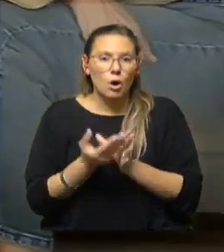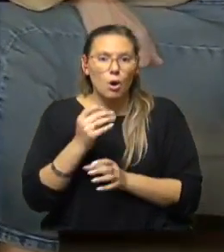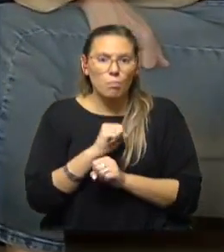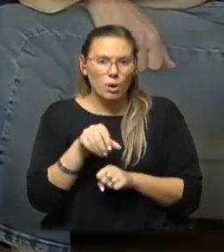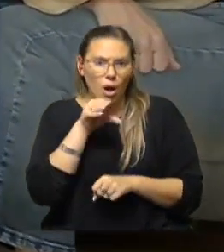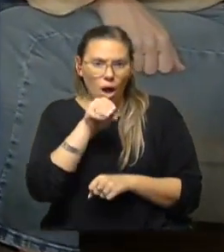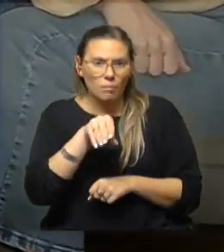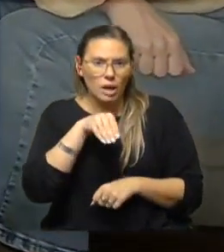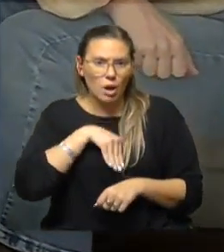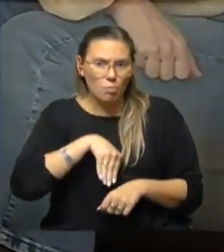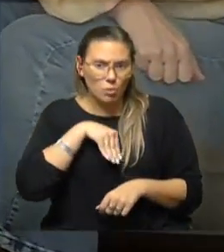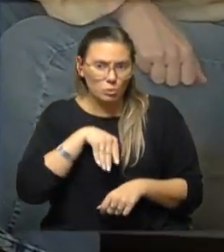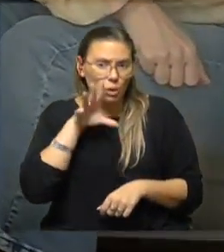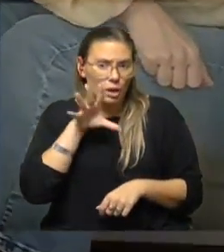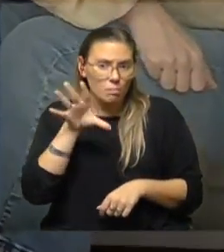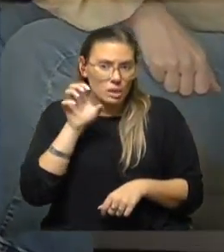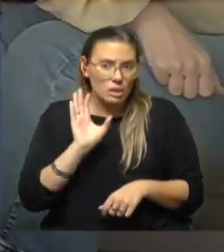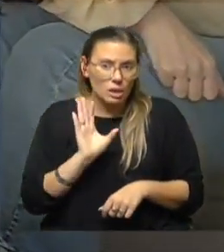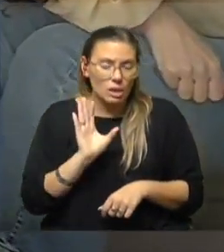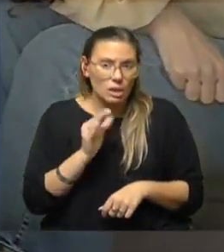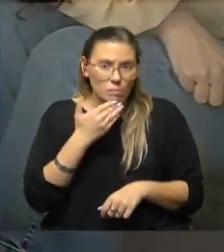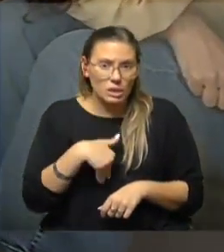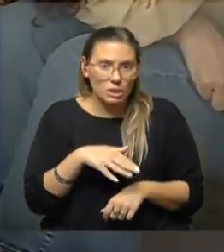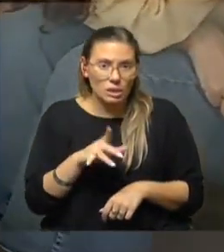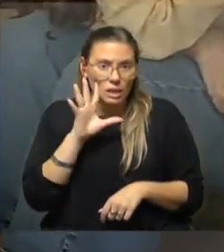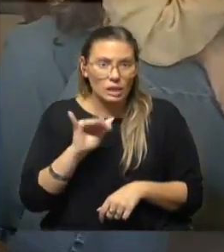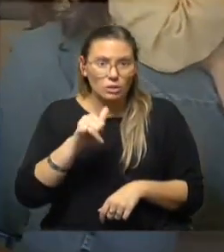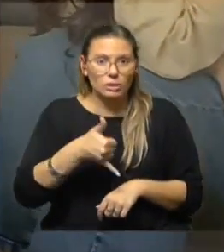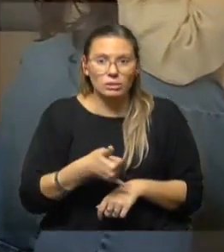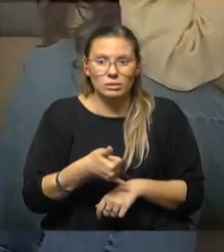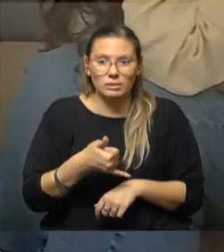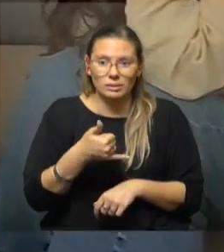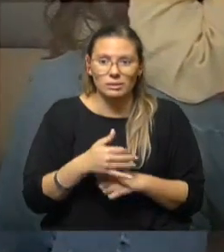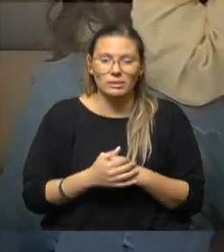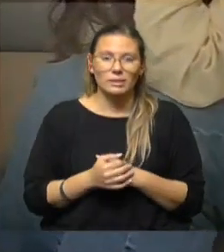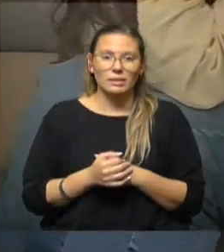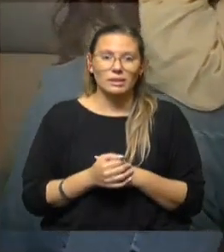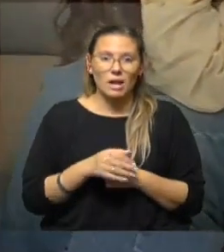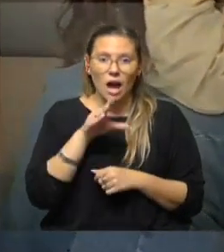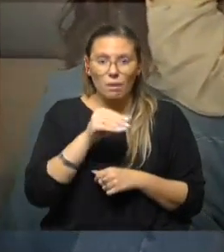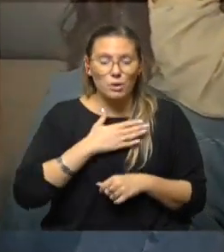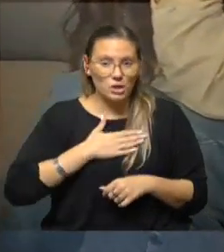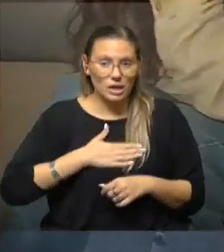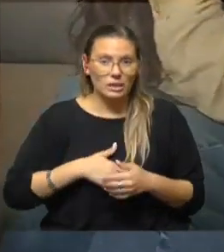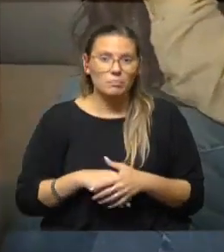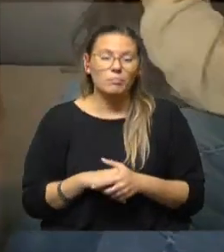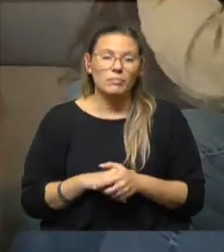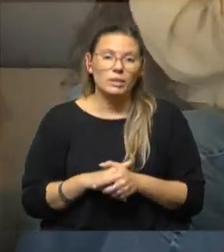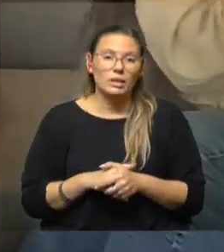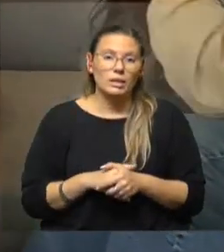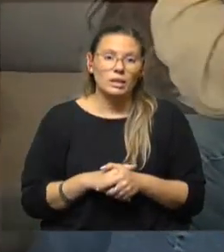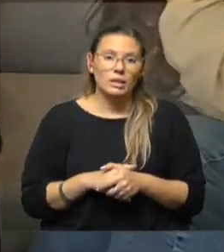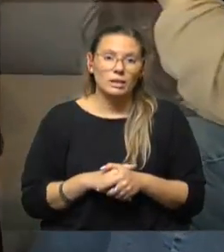portugués? Sí, se comprende. Sí, sí, sí, perfecto. Yo creo que sí, que se comprende. Sí, hablo despacio, sí.